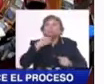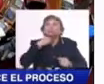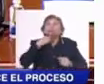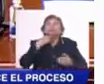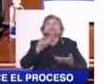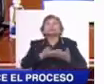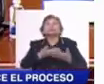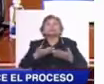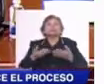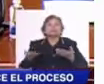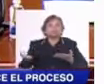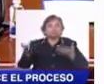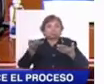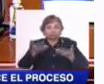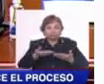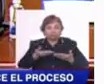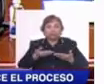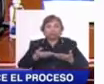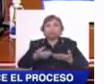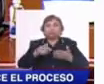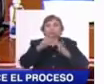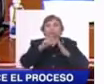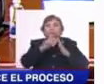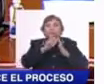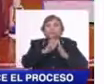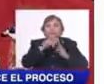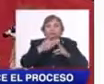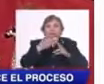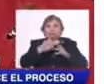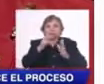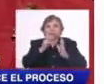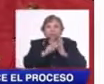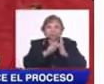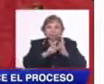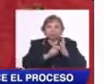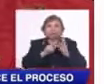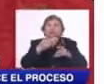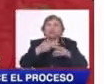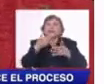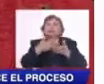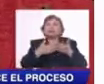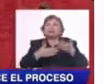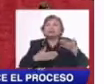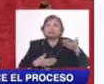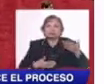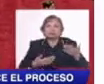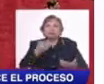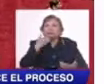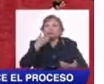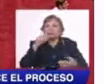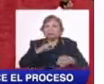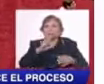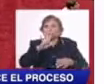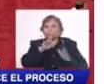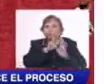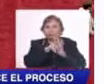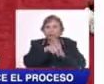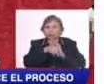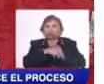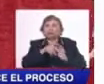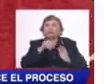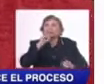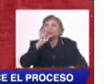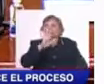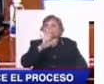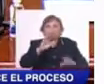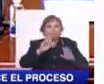portavoces van haciéndonos llegar el rol de oradores adicionalmente a los 5 minutos que quede